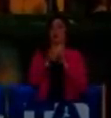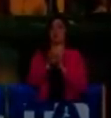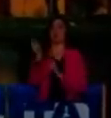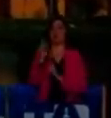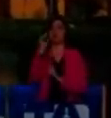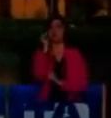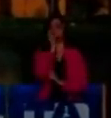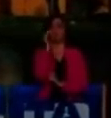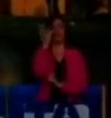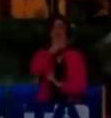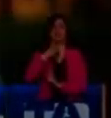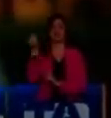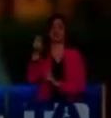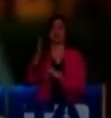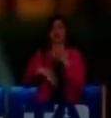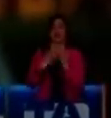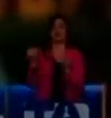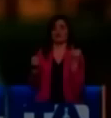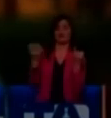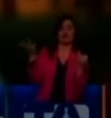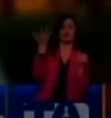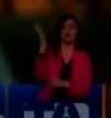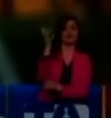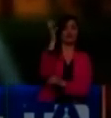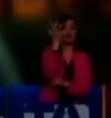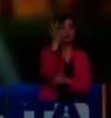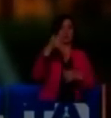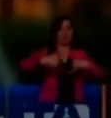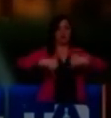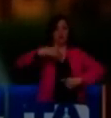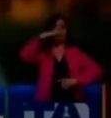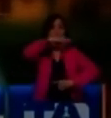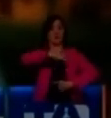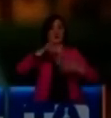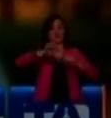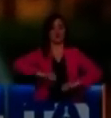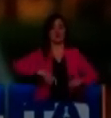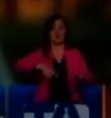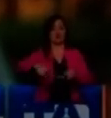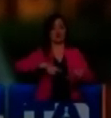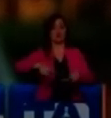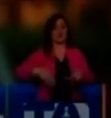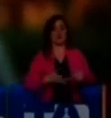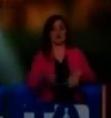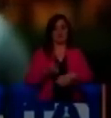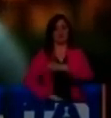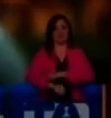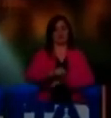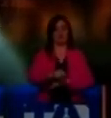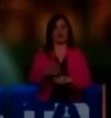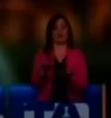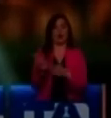jardines, con los juegos infantiles. Se le dio esta posibilidad en esta especie de pretil que a la vez sirve